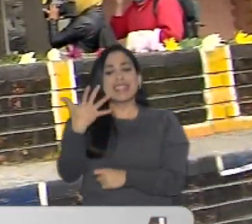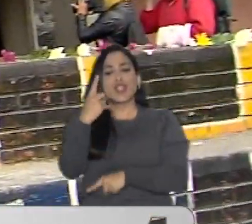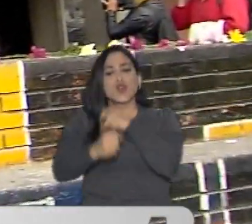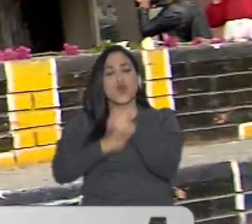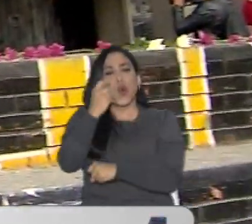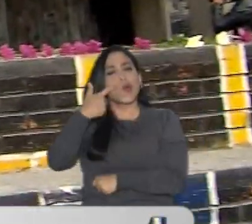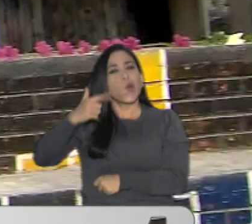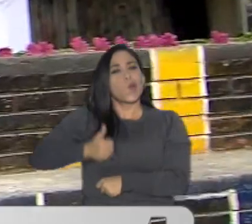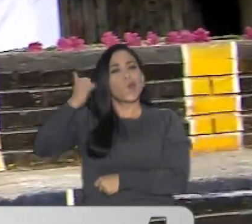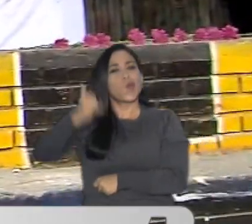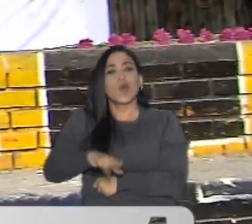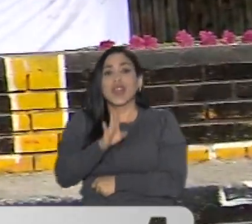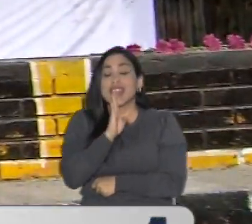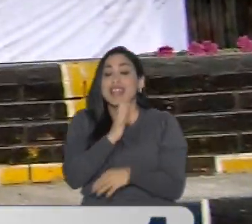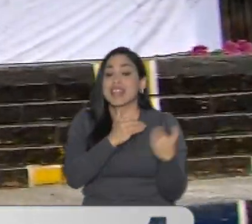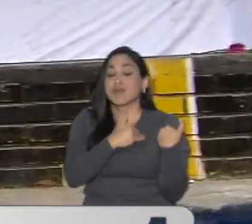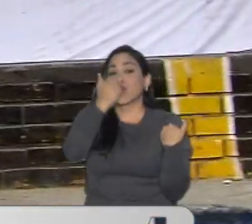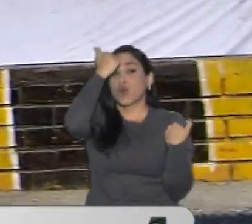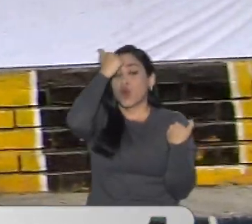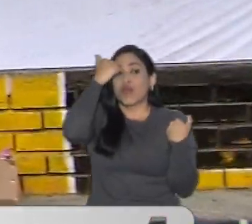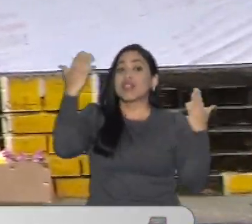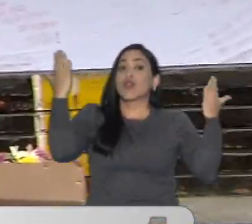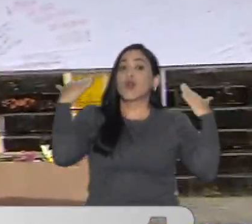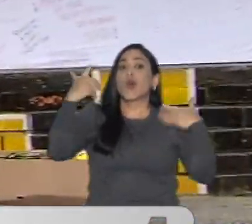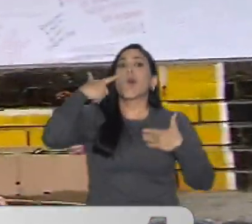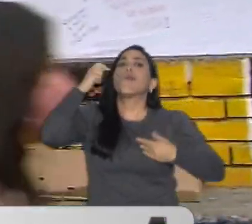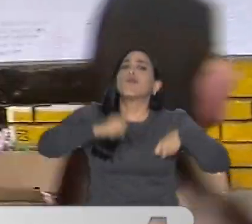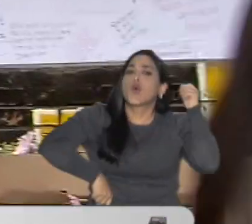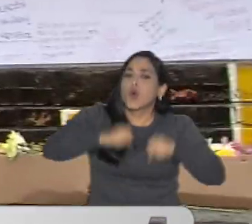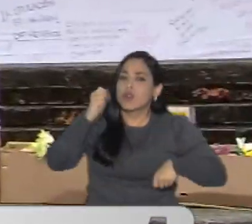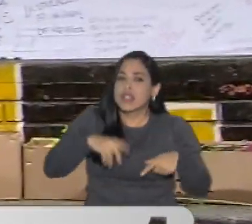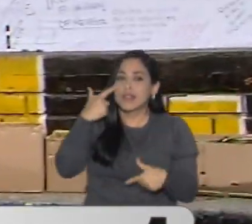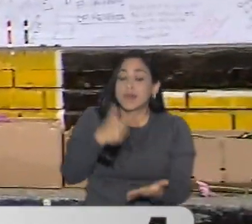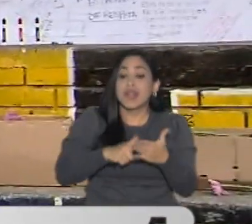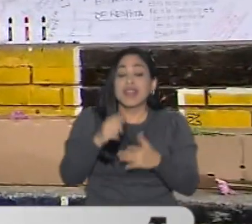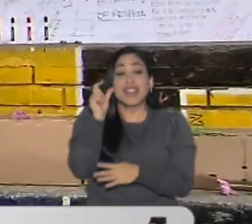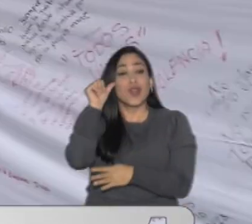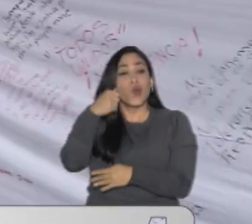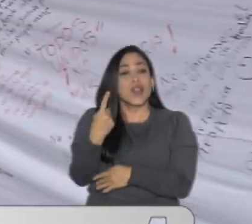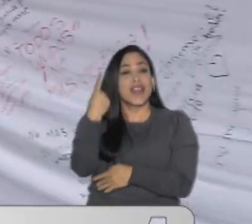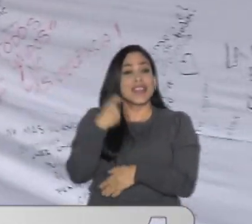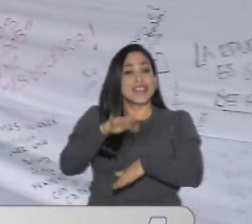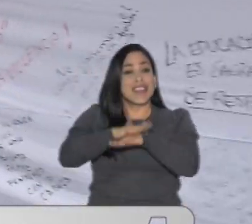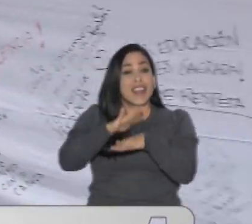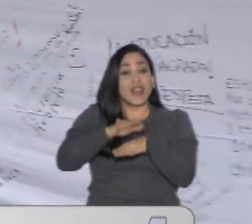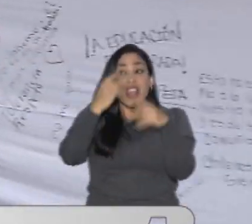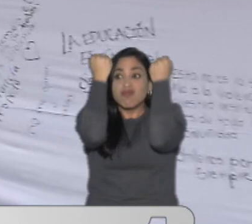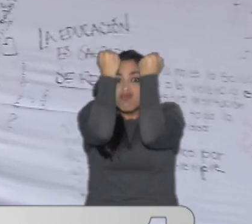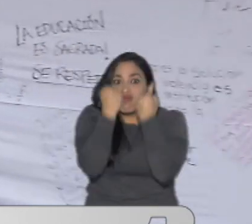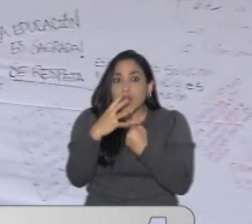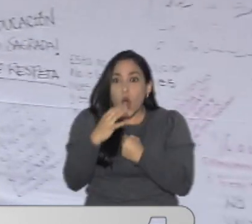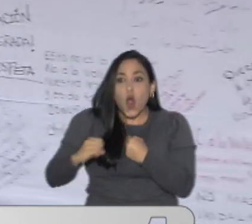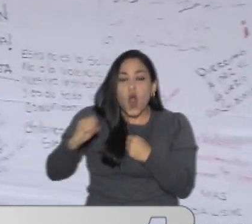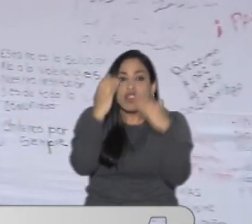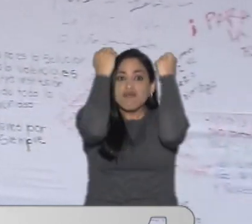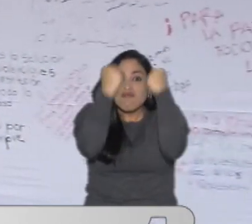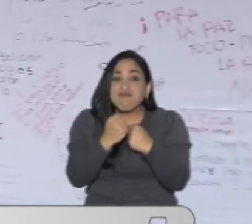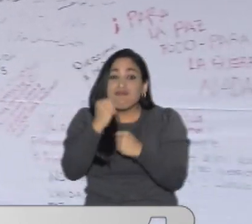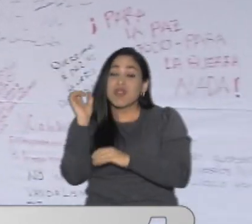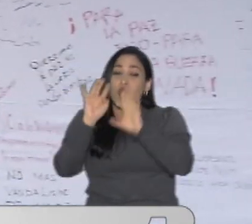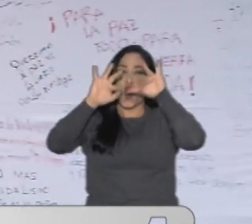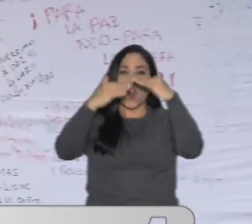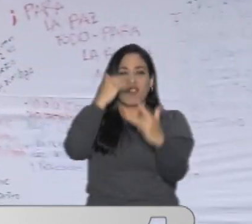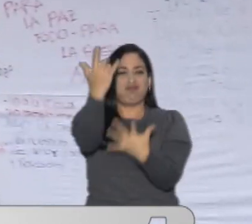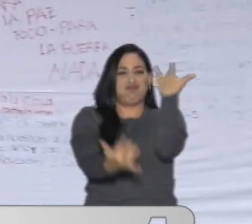parecer cometido por el docente de educación física. Recordemos que en la tarde de ayer, encapuchados intentaron prenderle fuego a